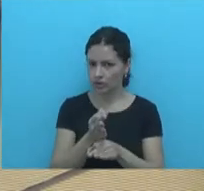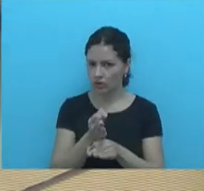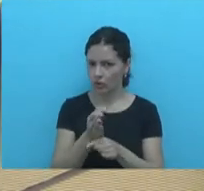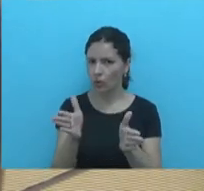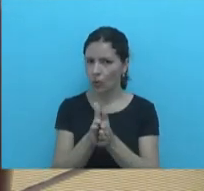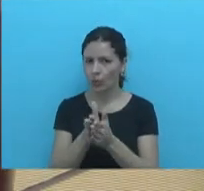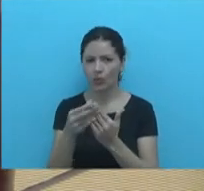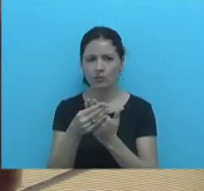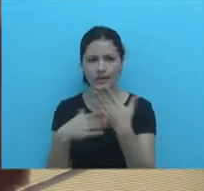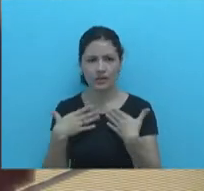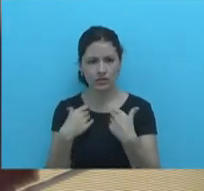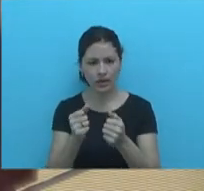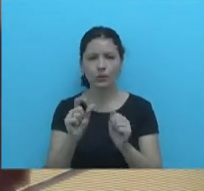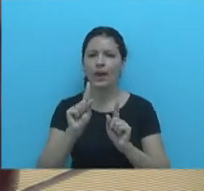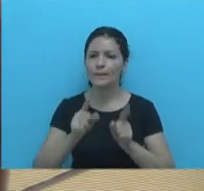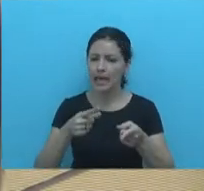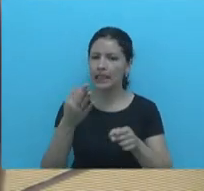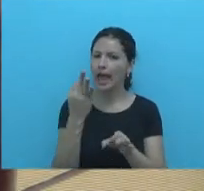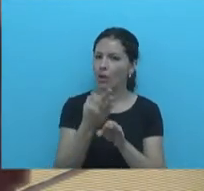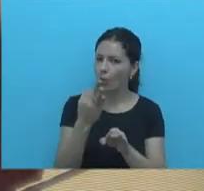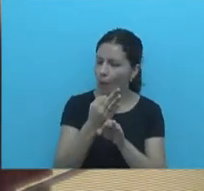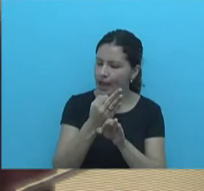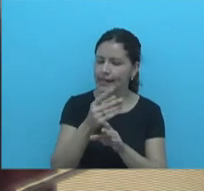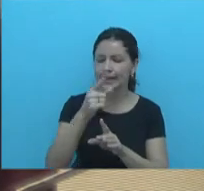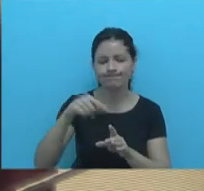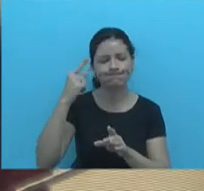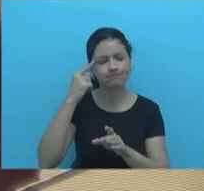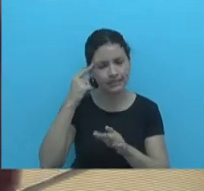con el de Salud y el mismo establecimiento del que se hable.